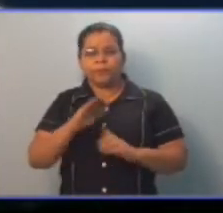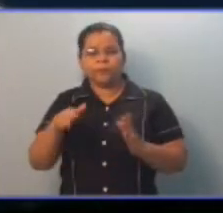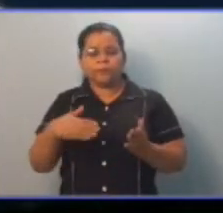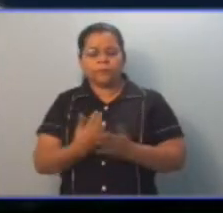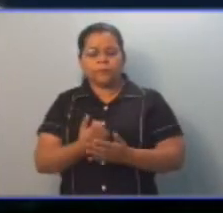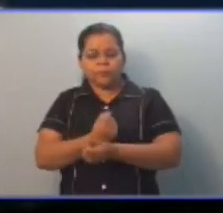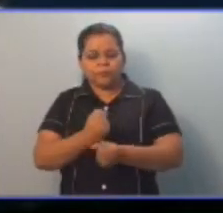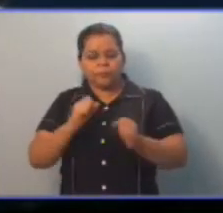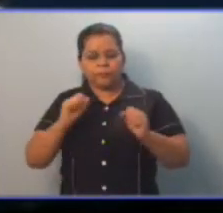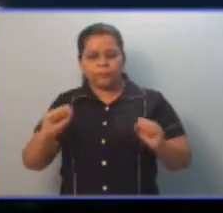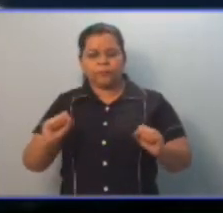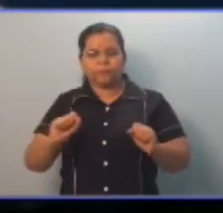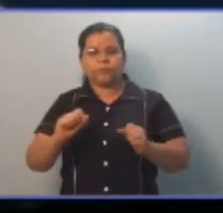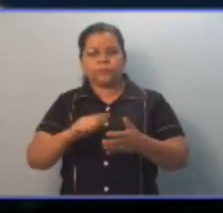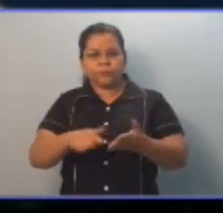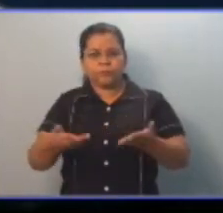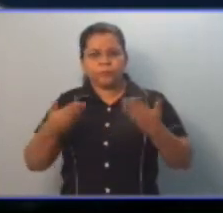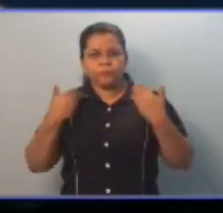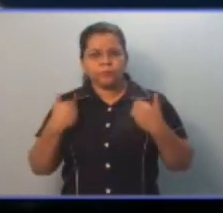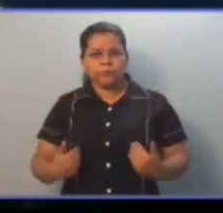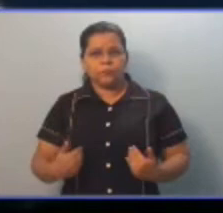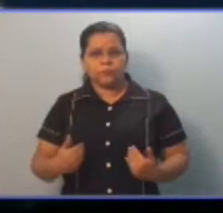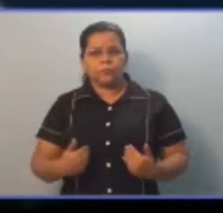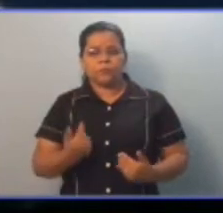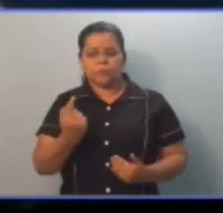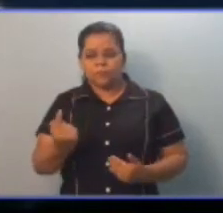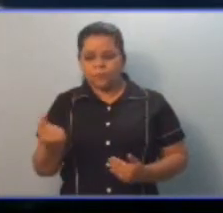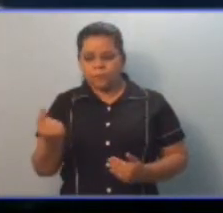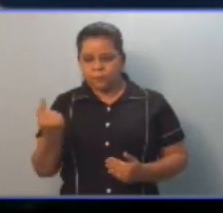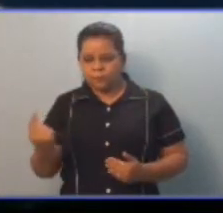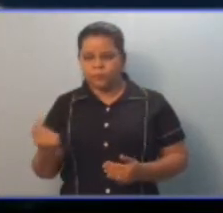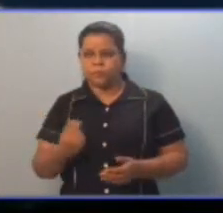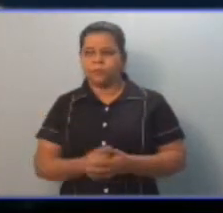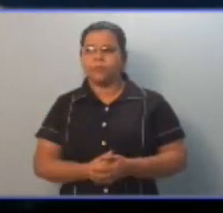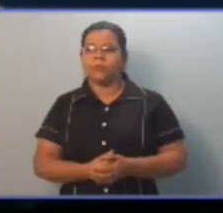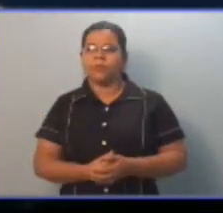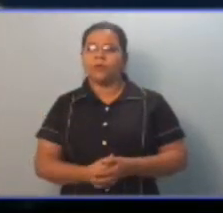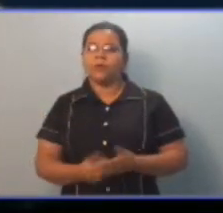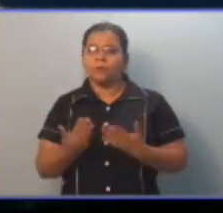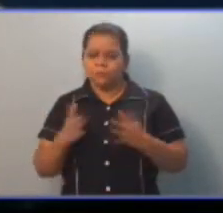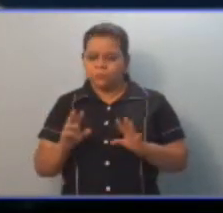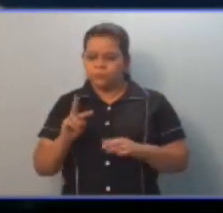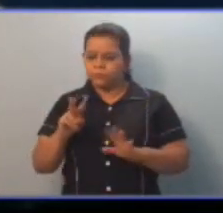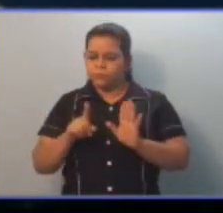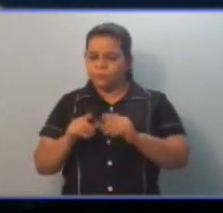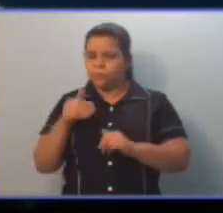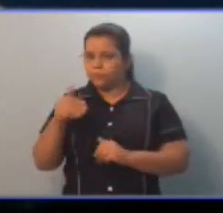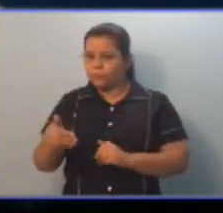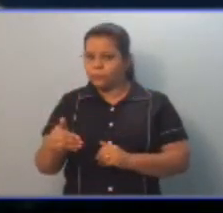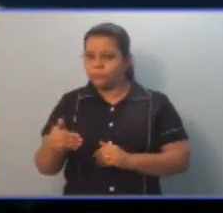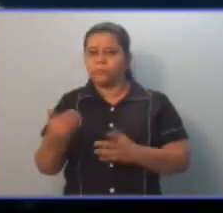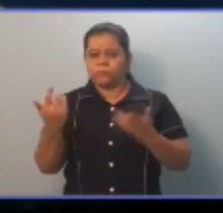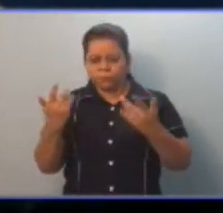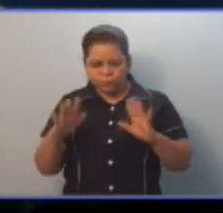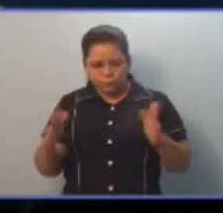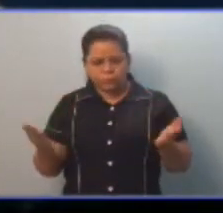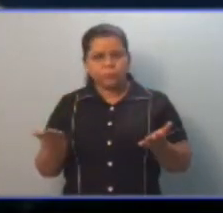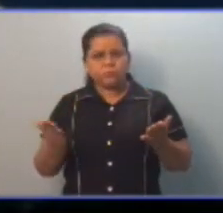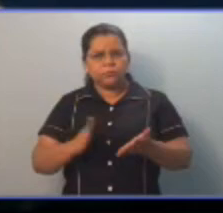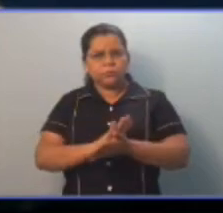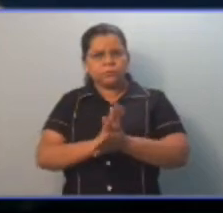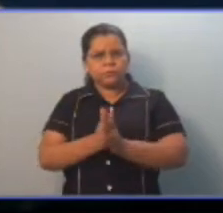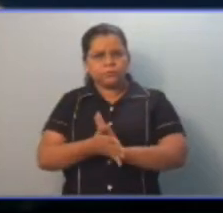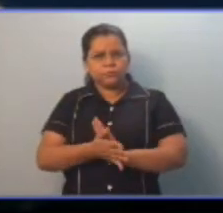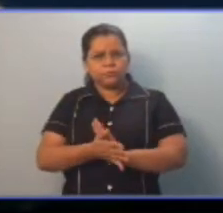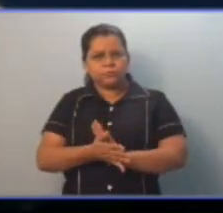libertades fundamentales, los derechos humanos de los ciudadanos salvadoreños. Pasaron 26 años, se hicieron esas